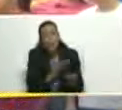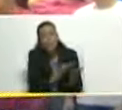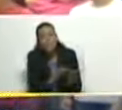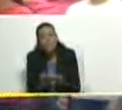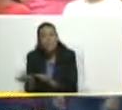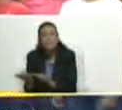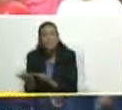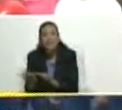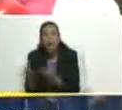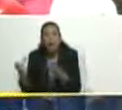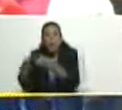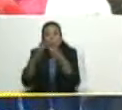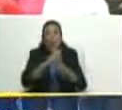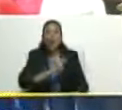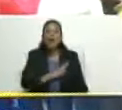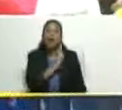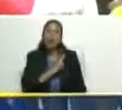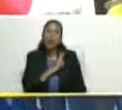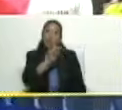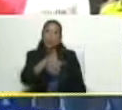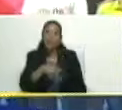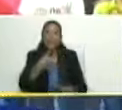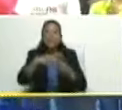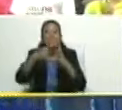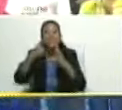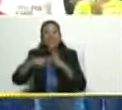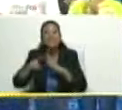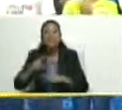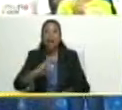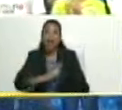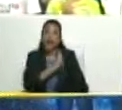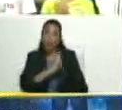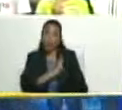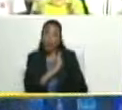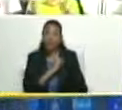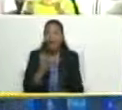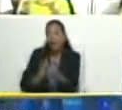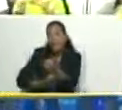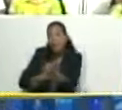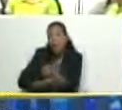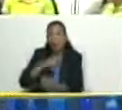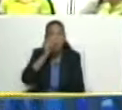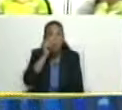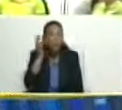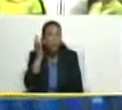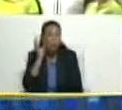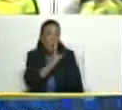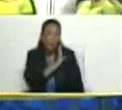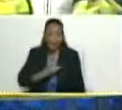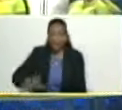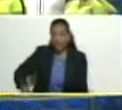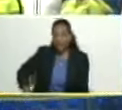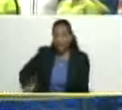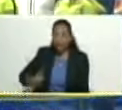a todos los sectores religiosos, a mis hermanos y hermanas en Cristo,